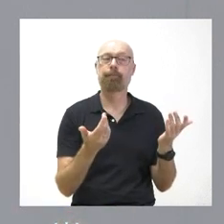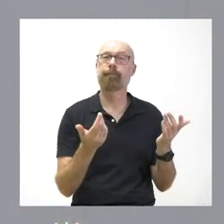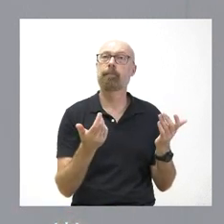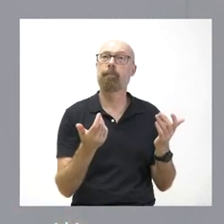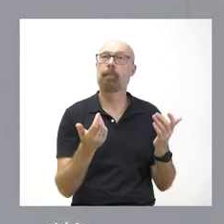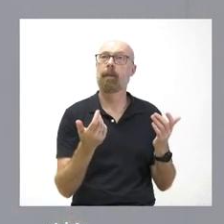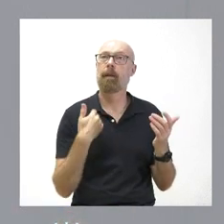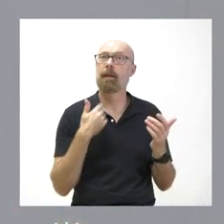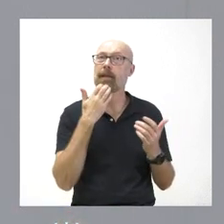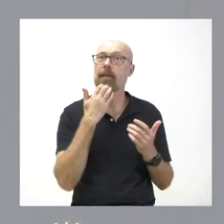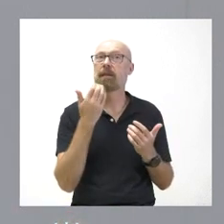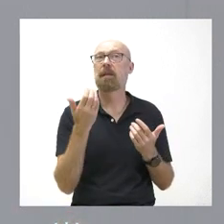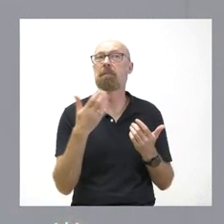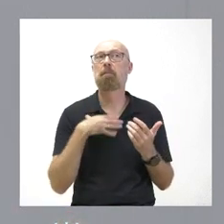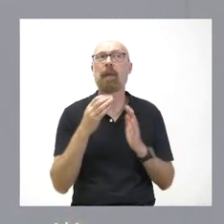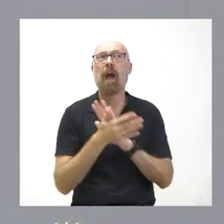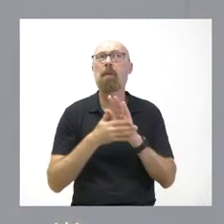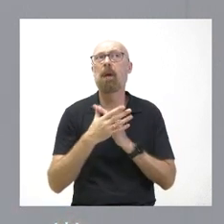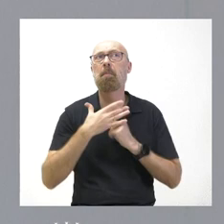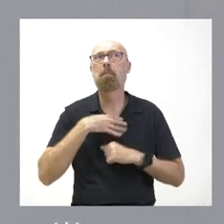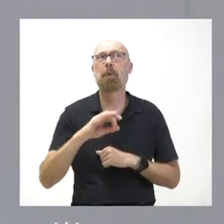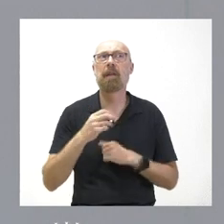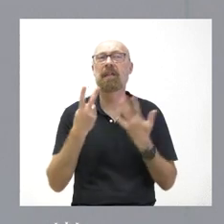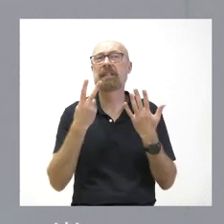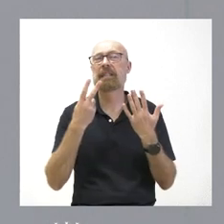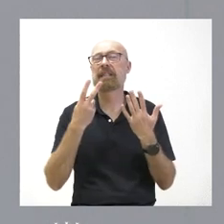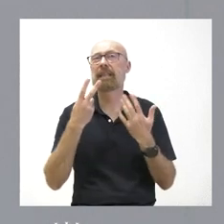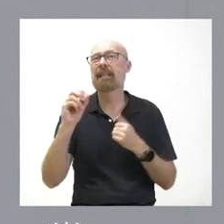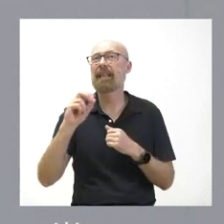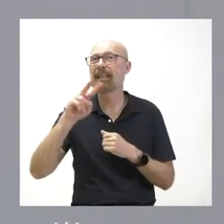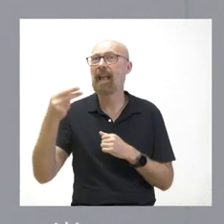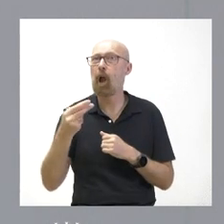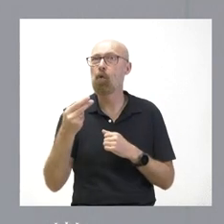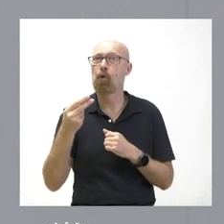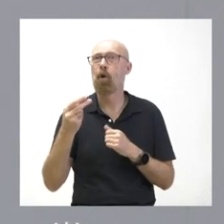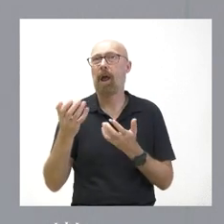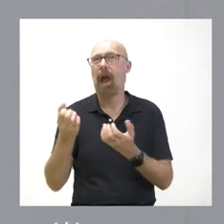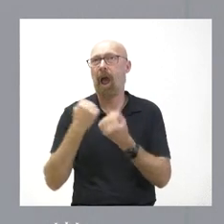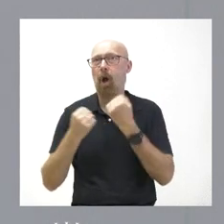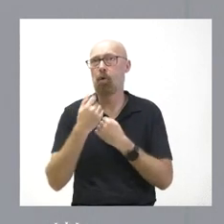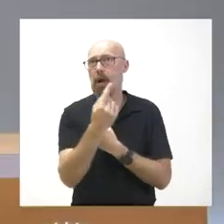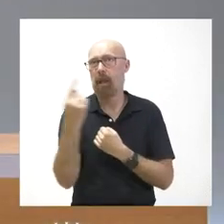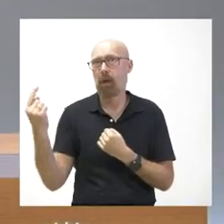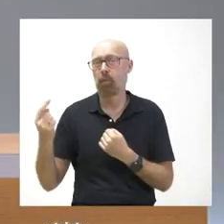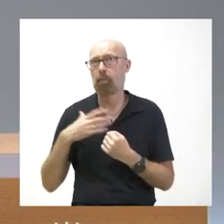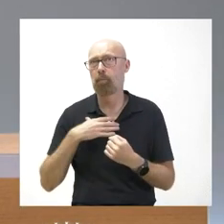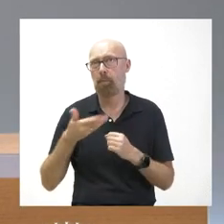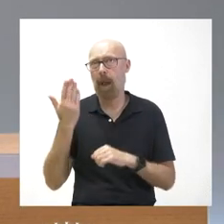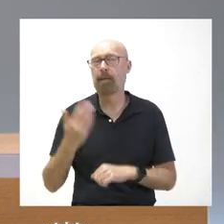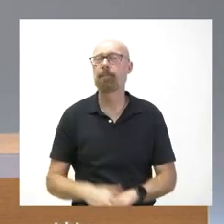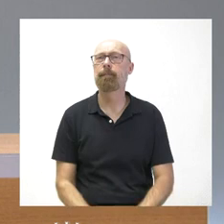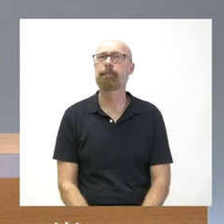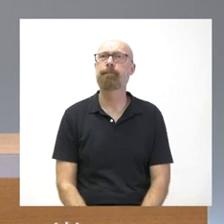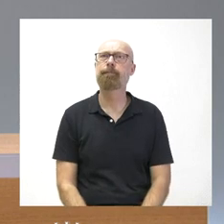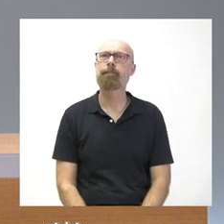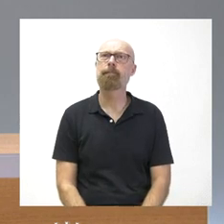el importe del que estamos hablando superaría los 70 70 por cada uno de los contribuyentes y le había preguntado